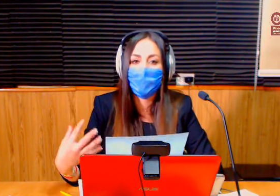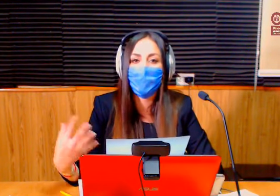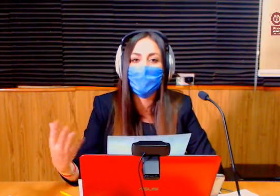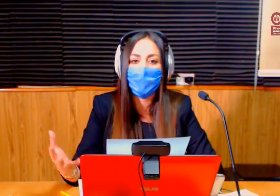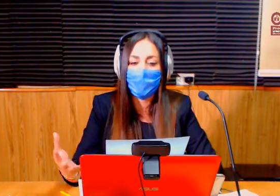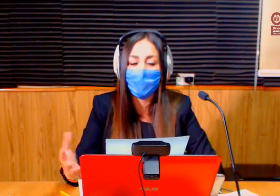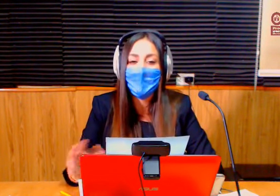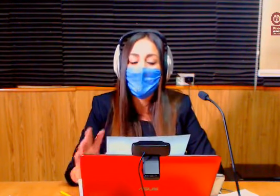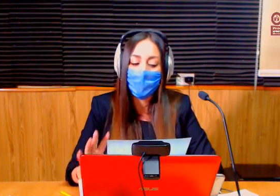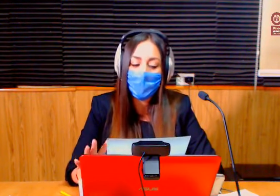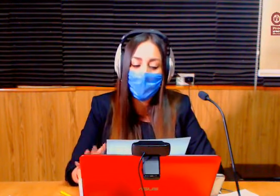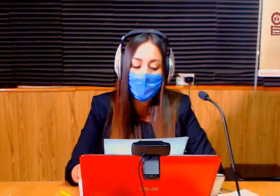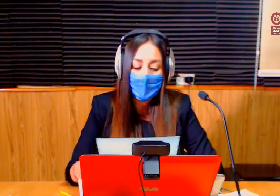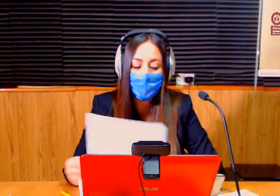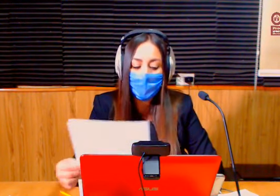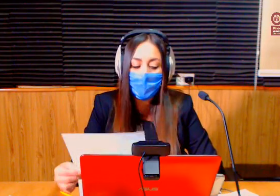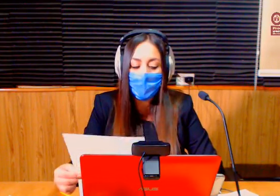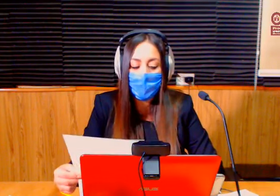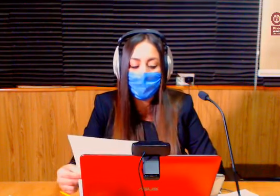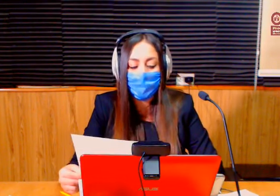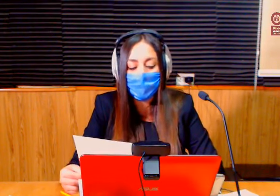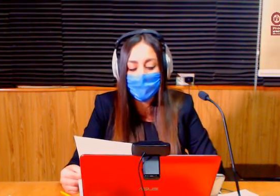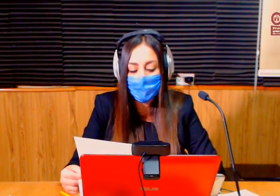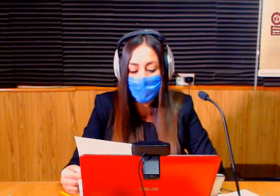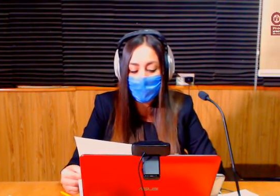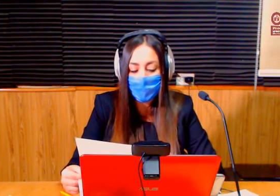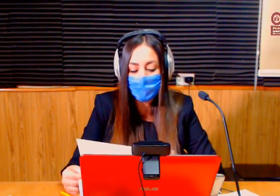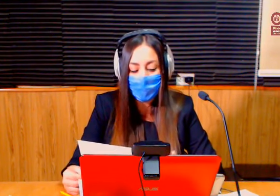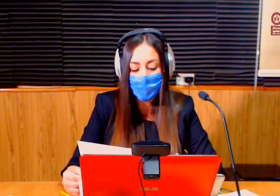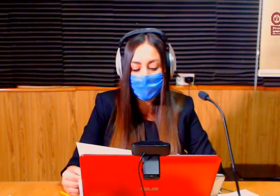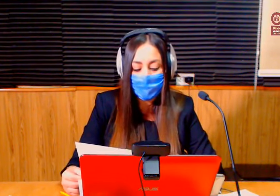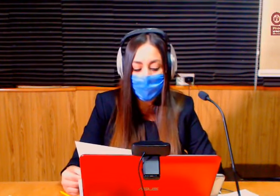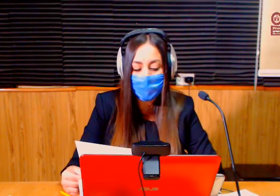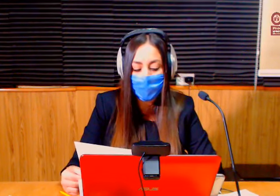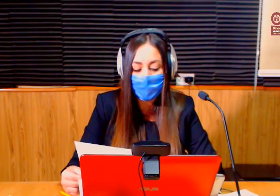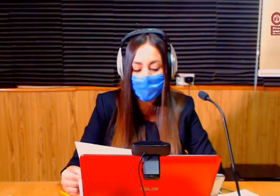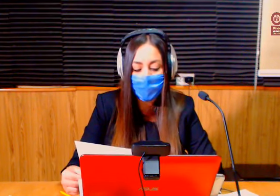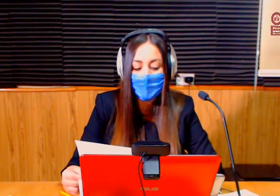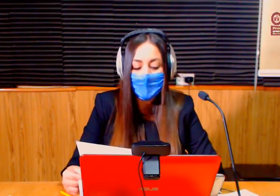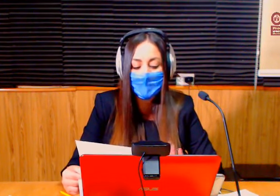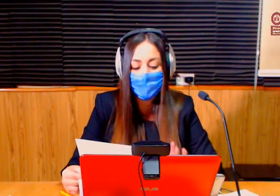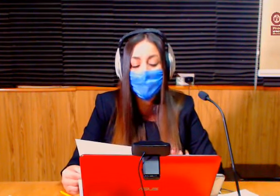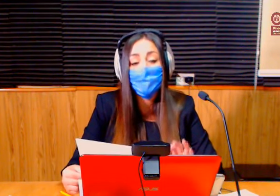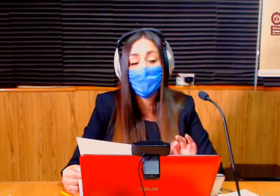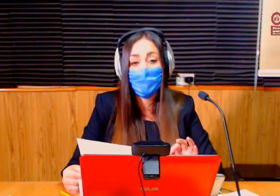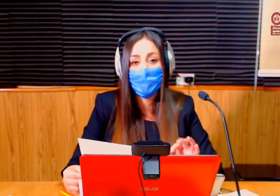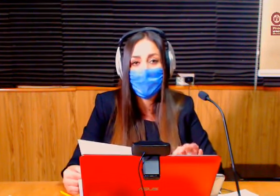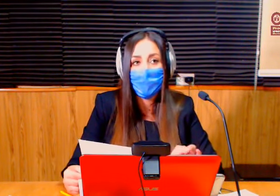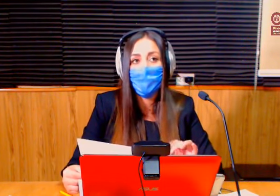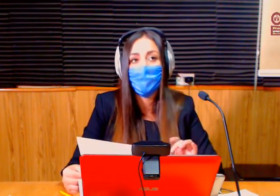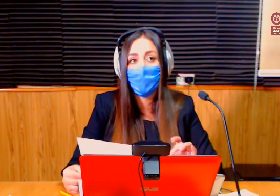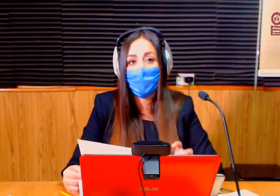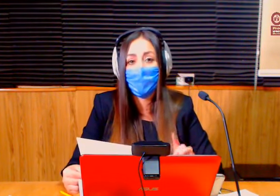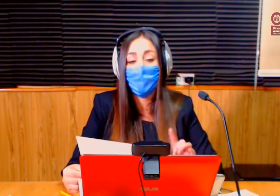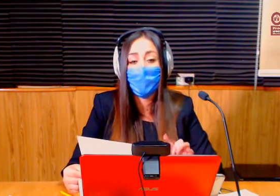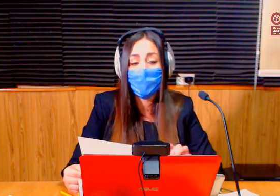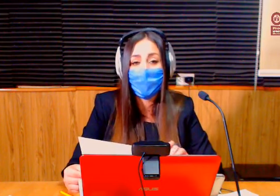la oferta educativa. Como bien lo dijo el doctor Jesús, bueno, pues pueden ingresar a la página